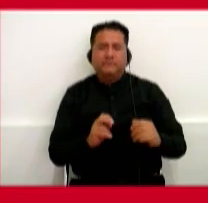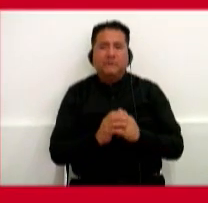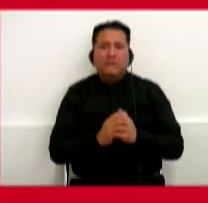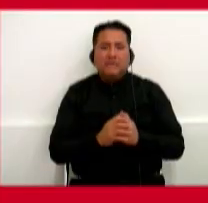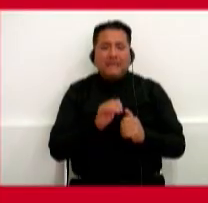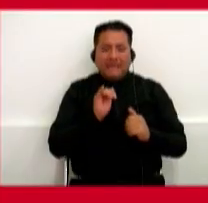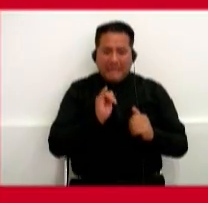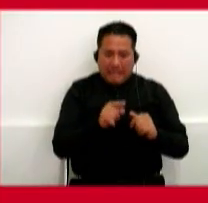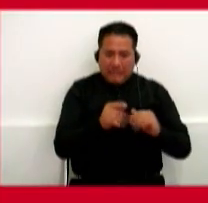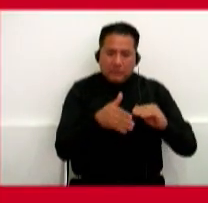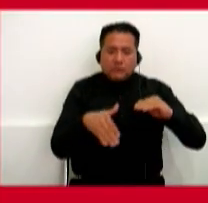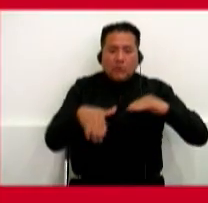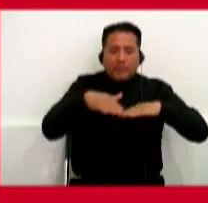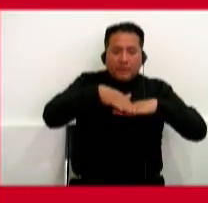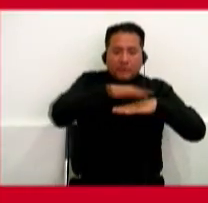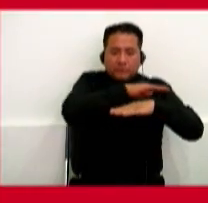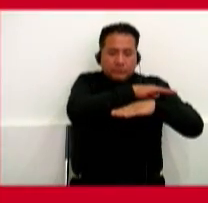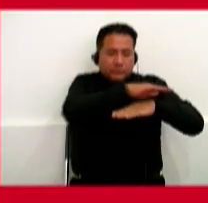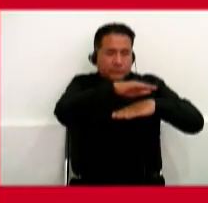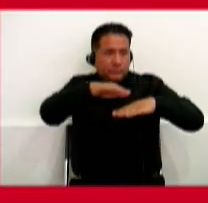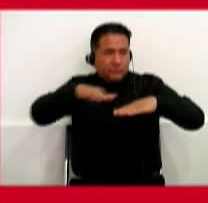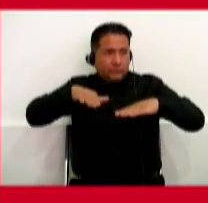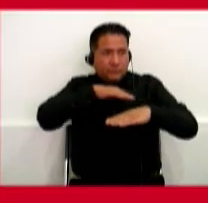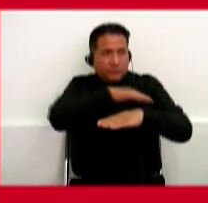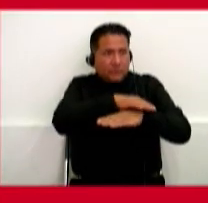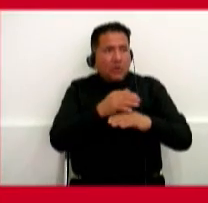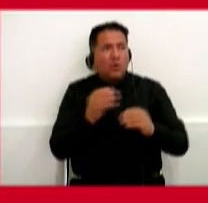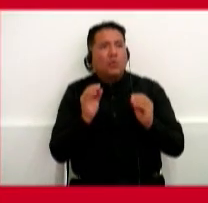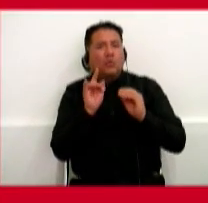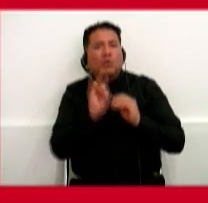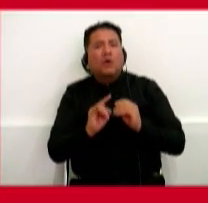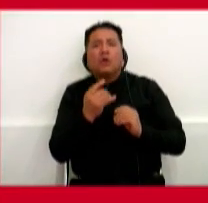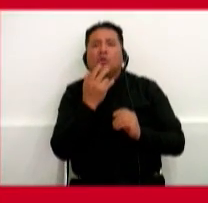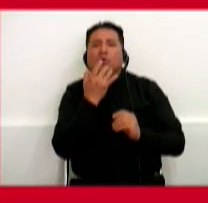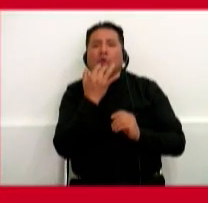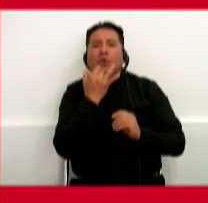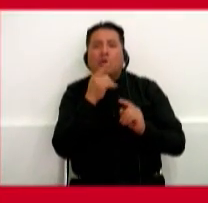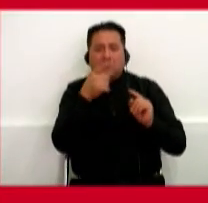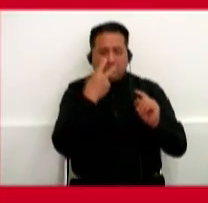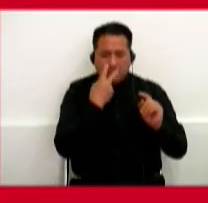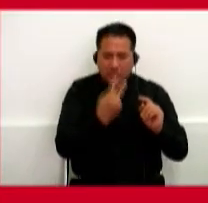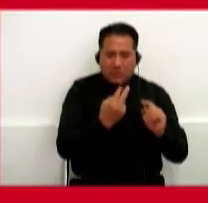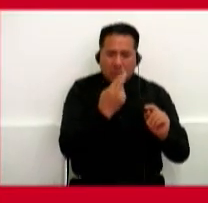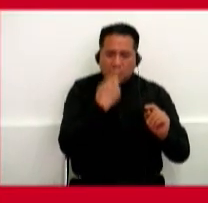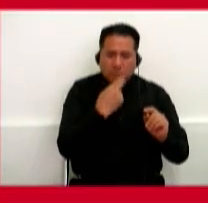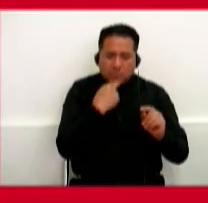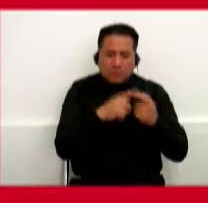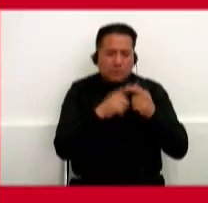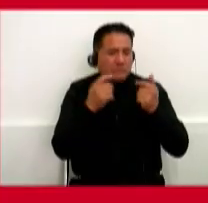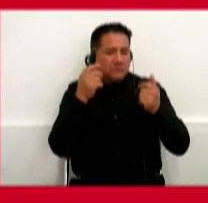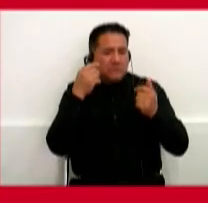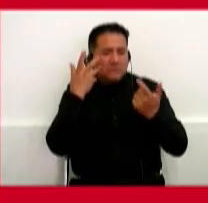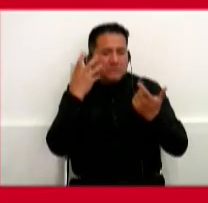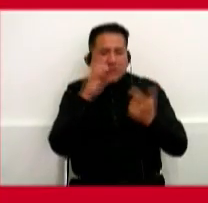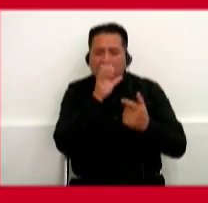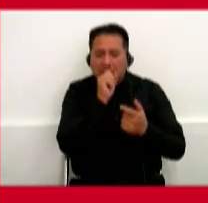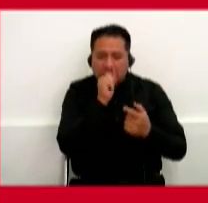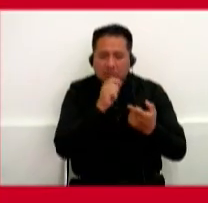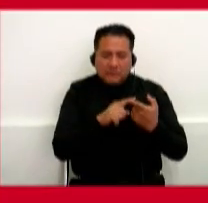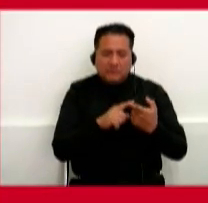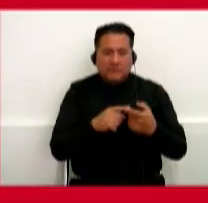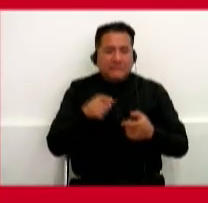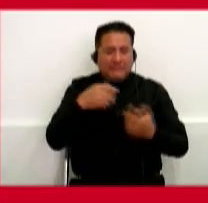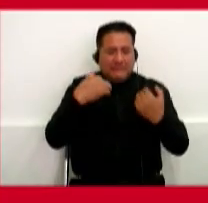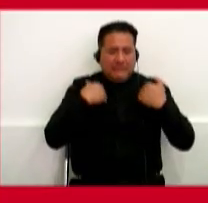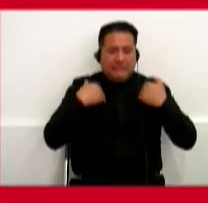ella lo que ponemos, y justamente usamos código de colores, para poder identificar los camiones que en su movimiento están